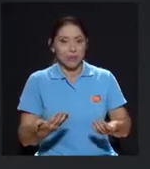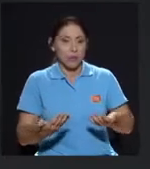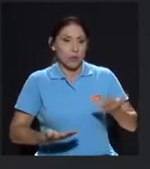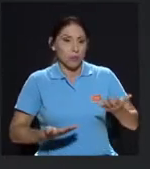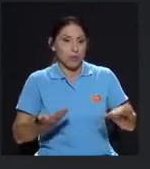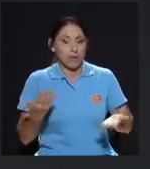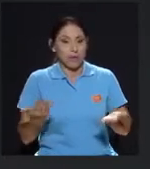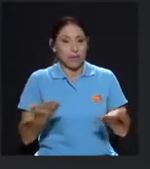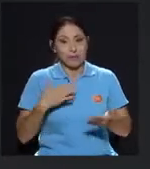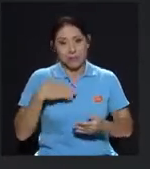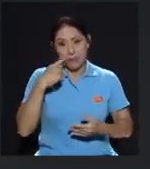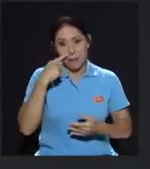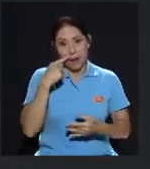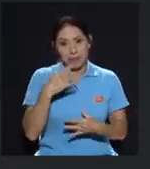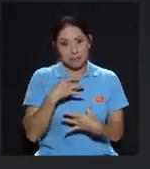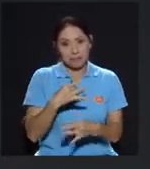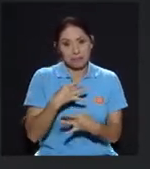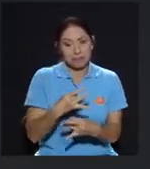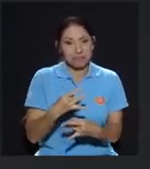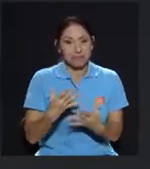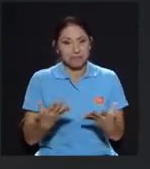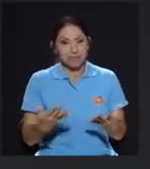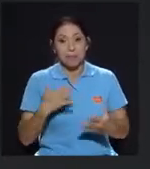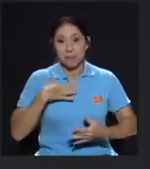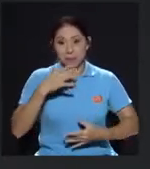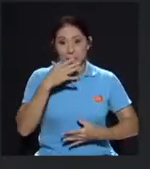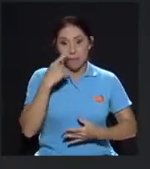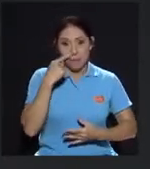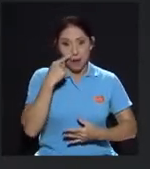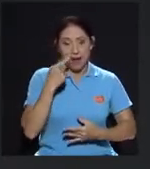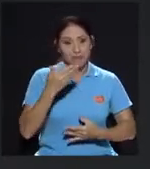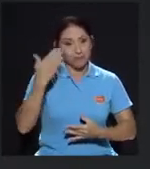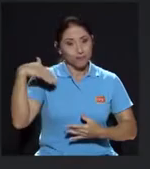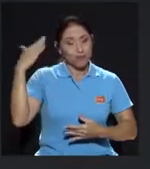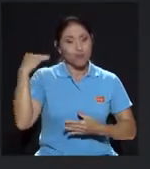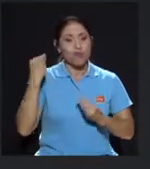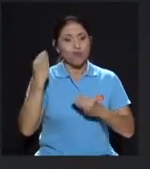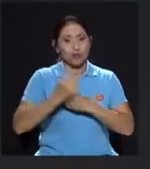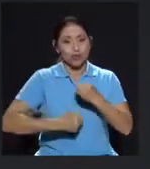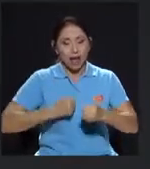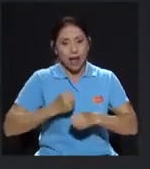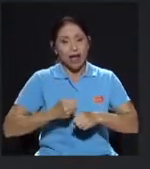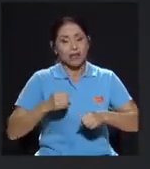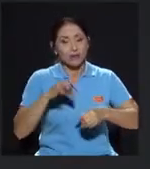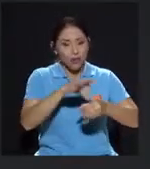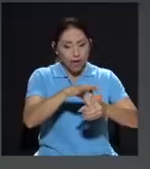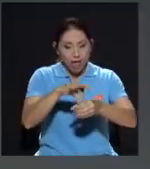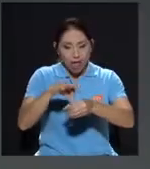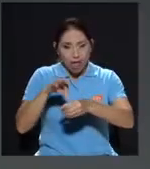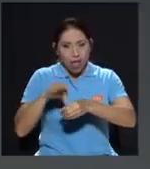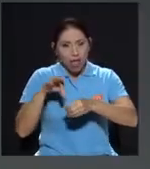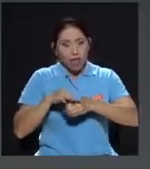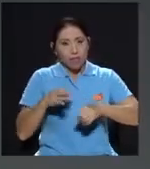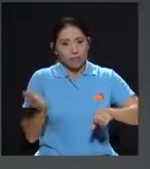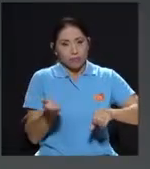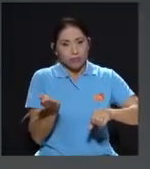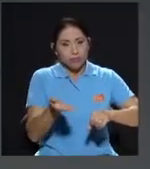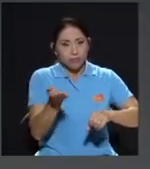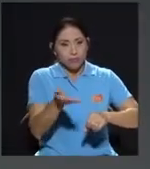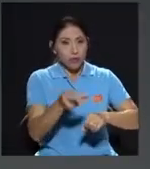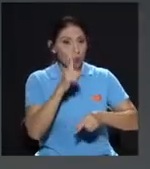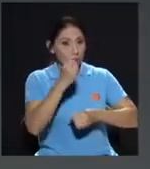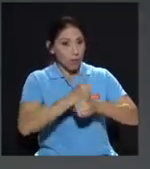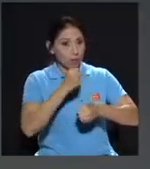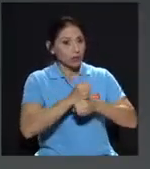el interés de mi papá mi papá fue agricultor por muchos años una profesión wilkerson es una